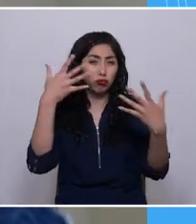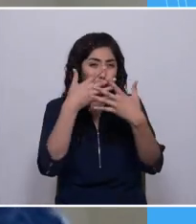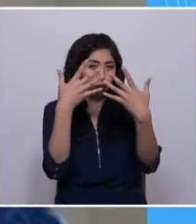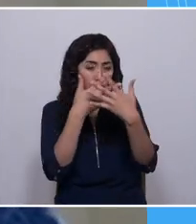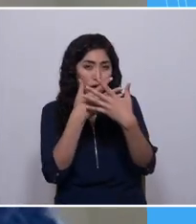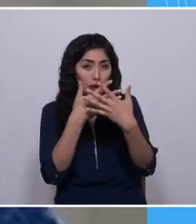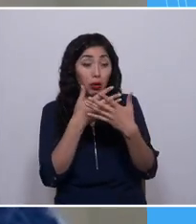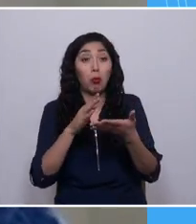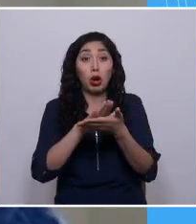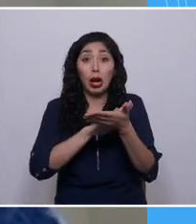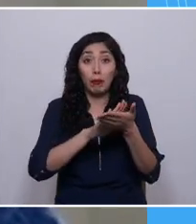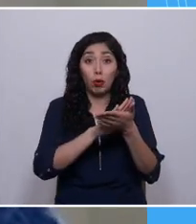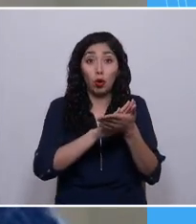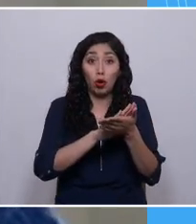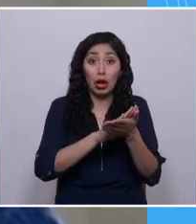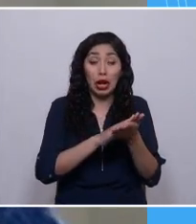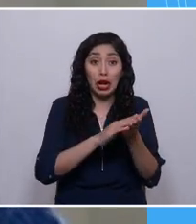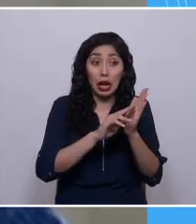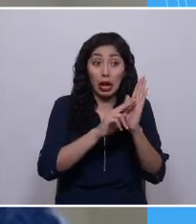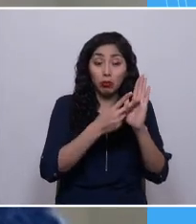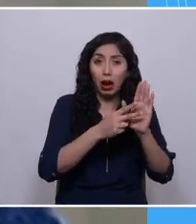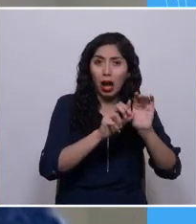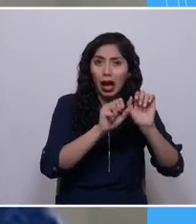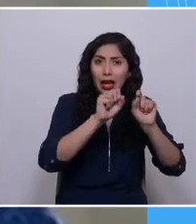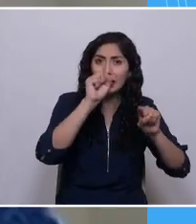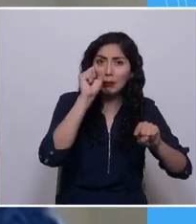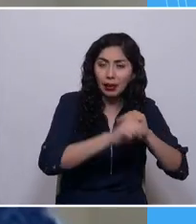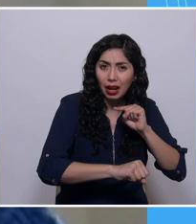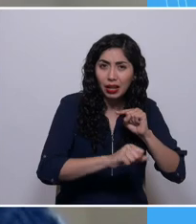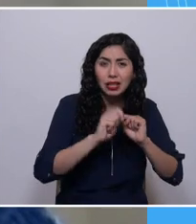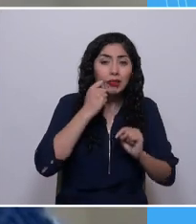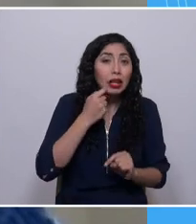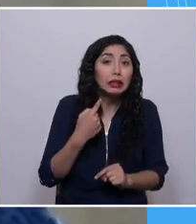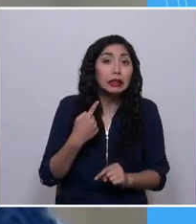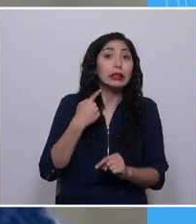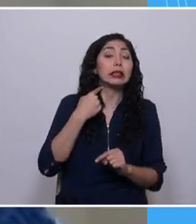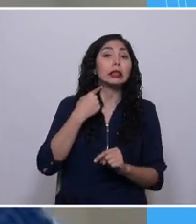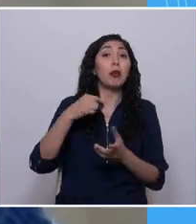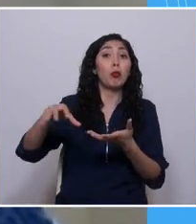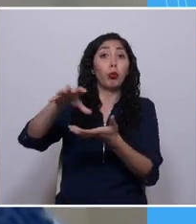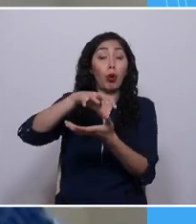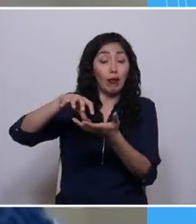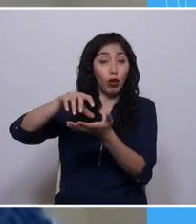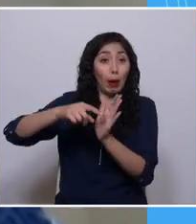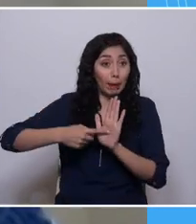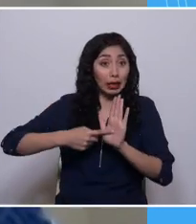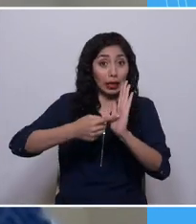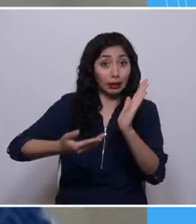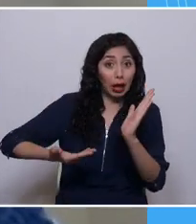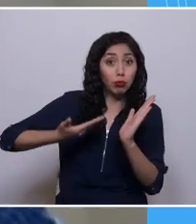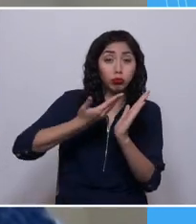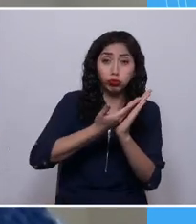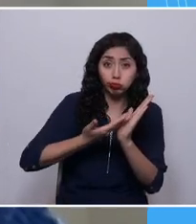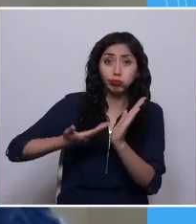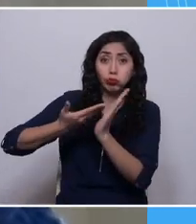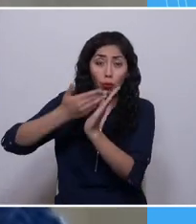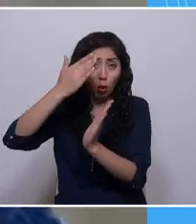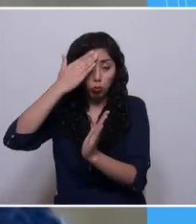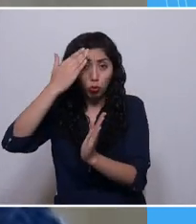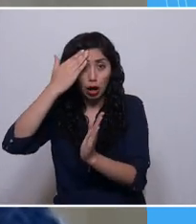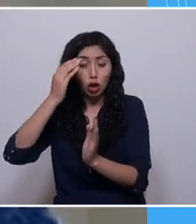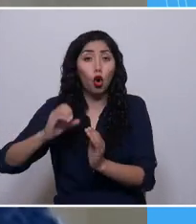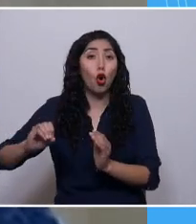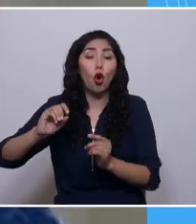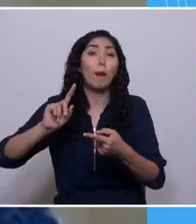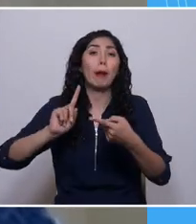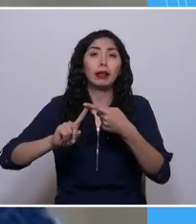esta indicación en caso alguno afecta la posibilidad de los pueblos y naciones para presentar iniciativas populares de normas constitucionales y o participar de